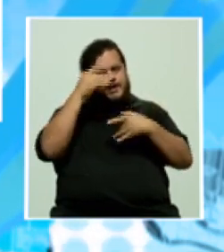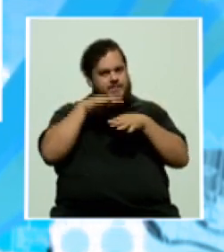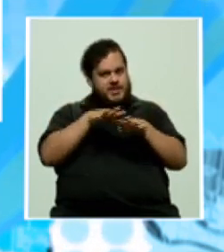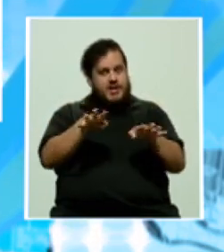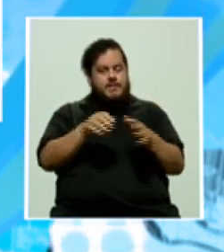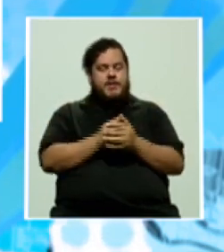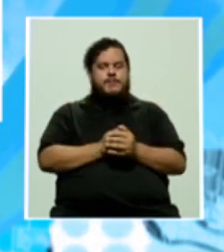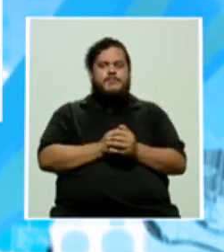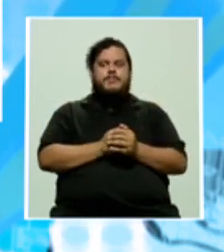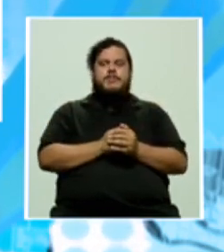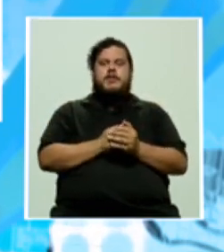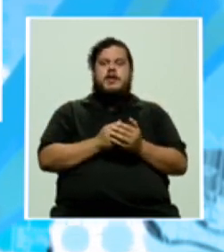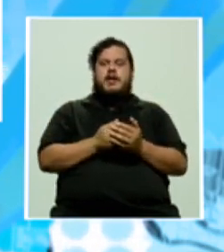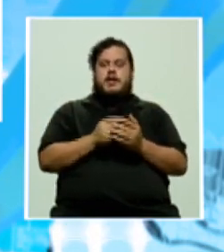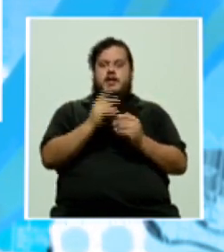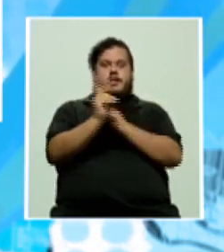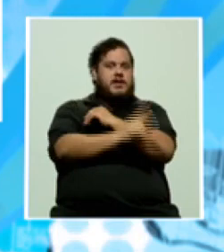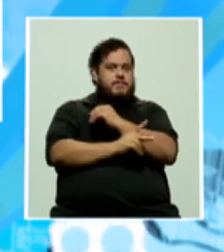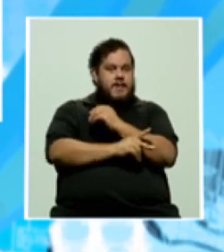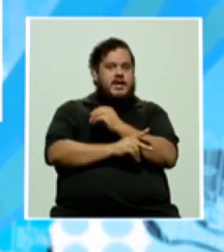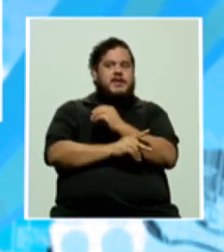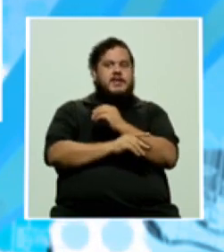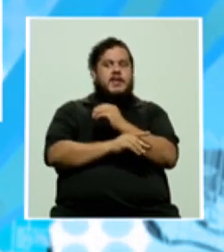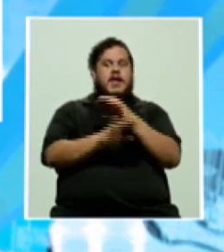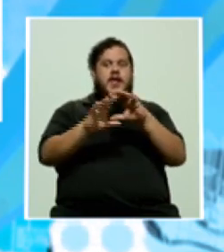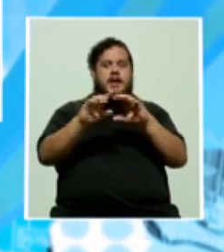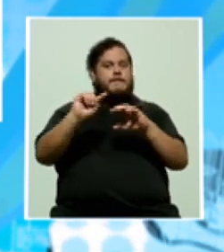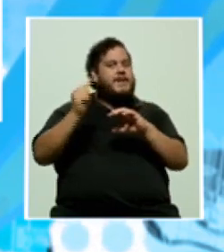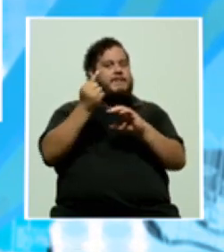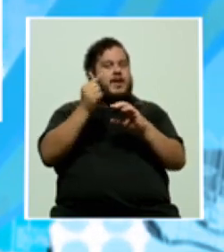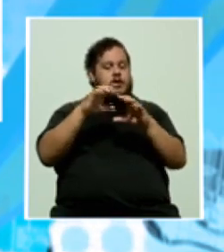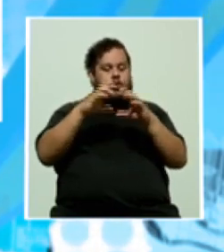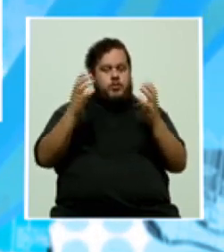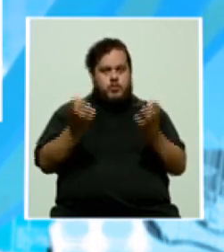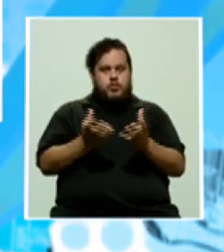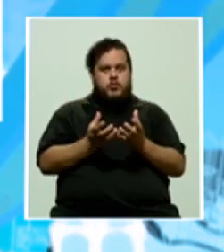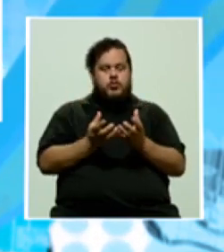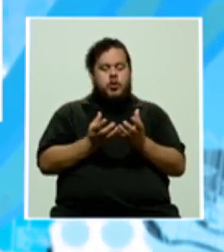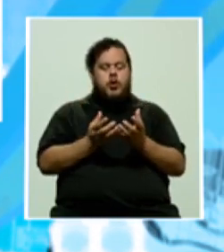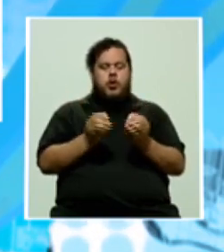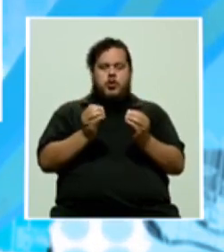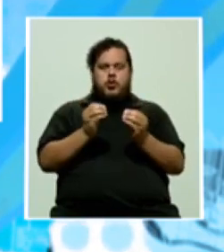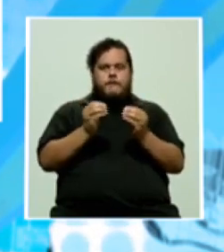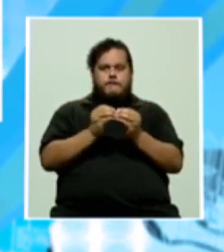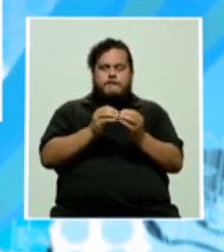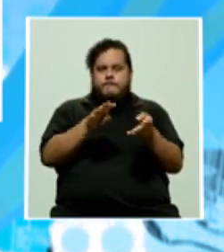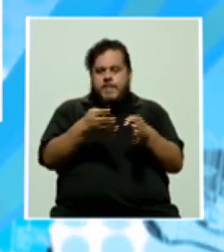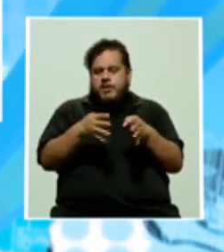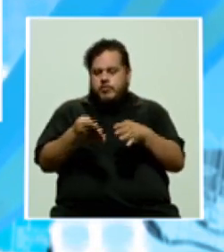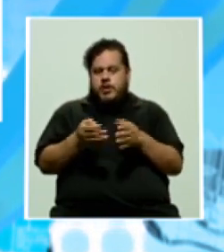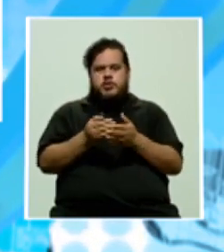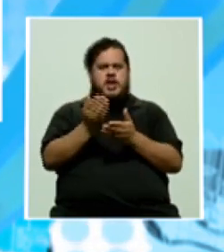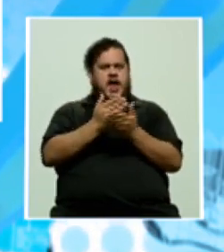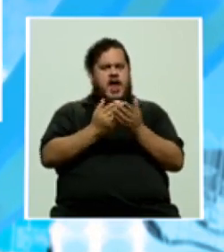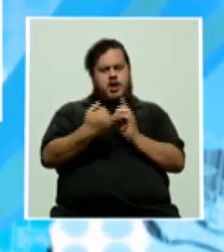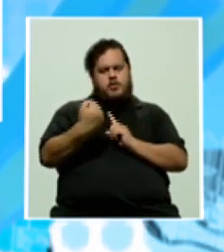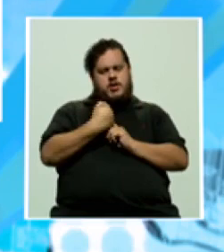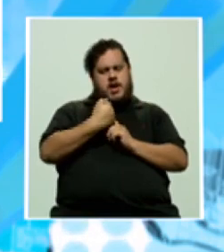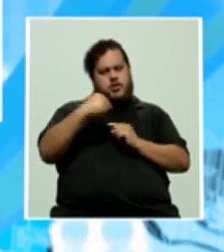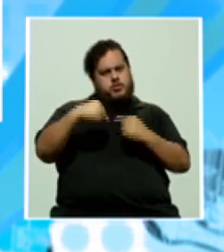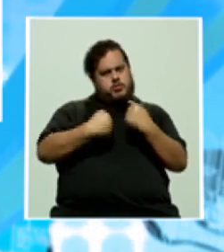país del mundo con más muertos por la pandemia. ¿Hay algún sentido de autocrítica en el Partido